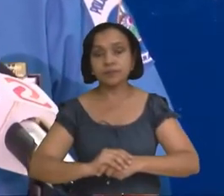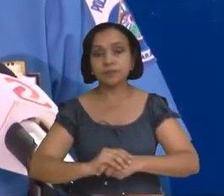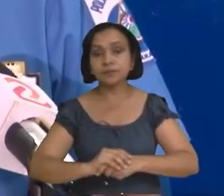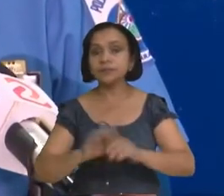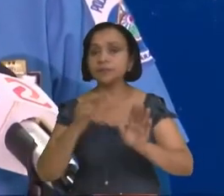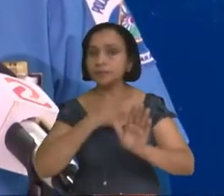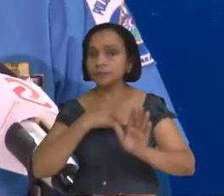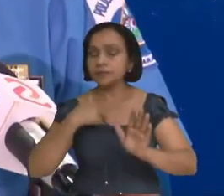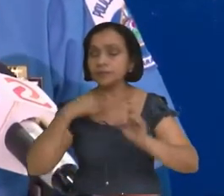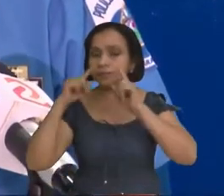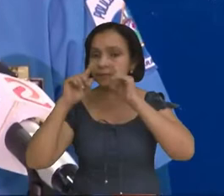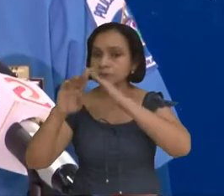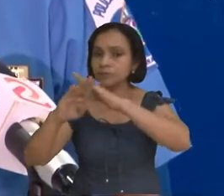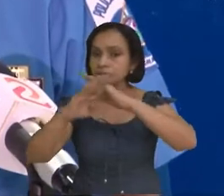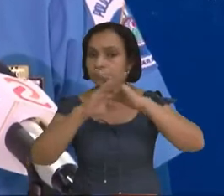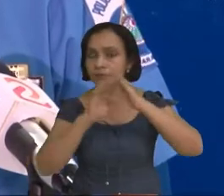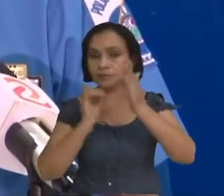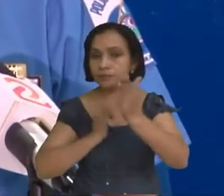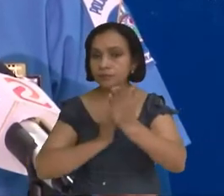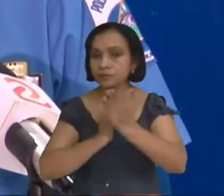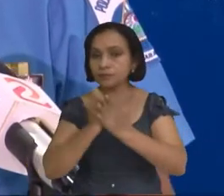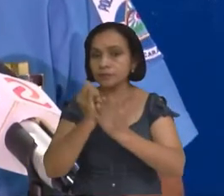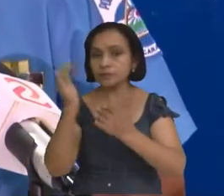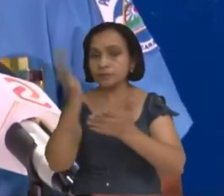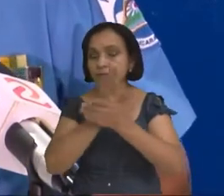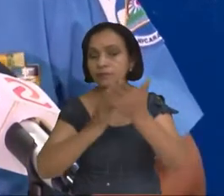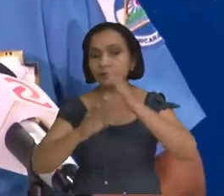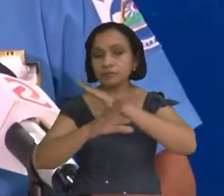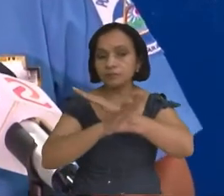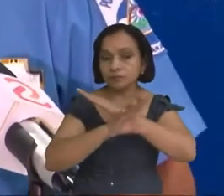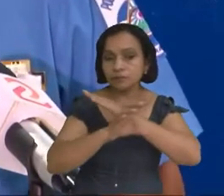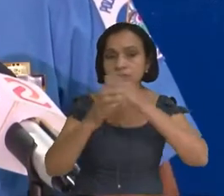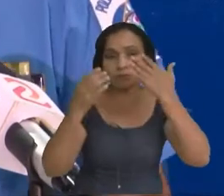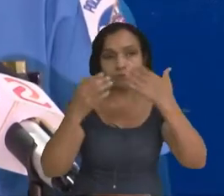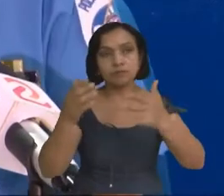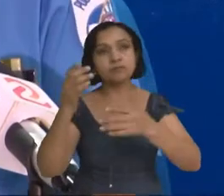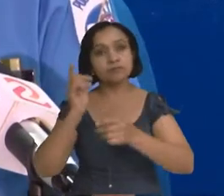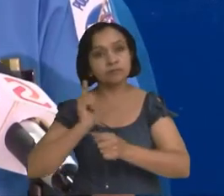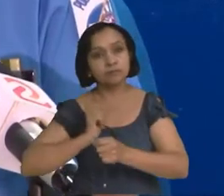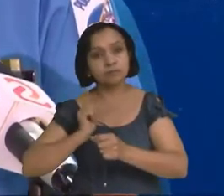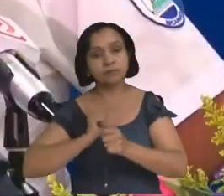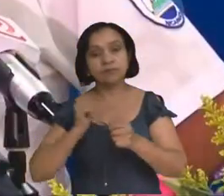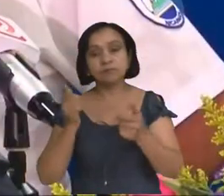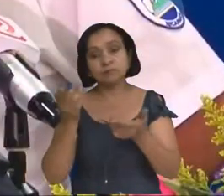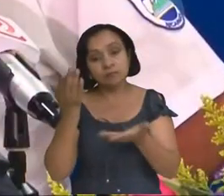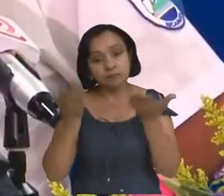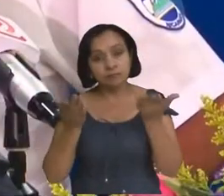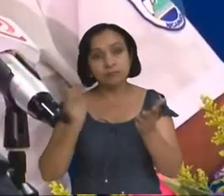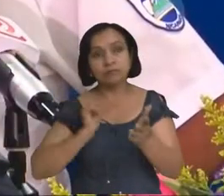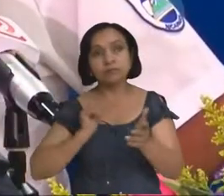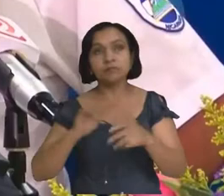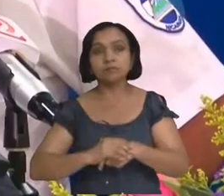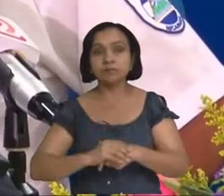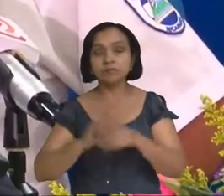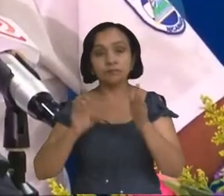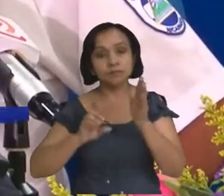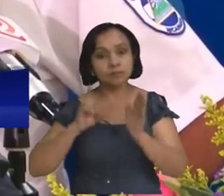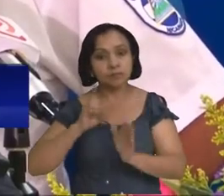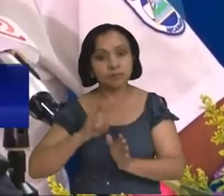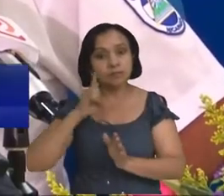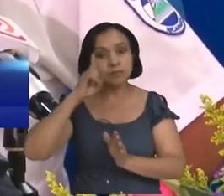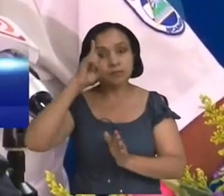Vamos a prevenir e investigar los delitos que por ley nos corresponden, en el caso suceda alguno. Desarrollaremos